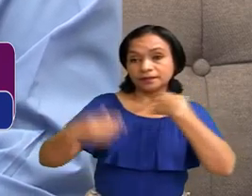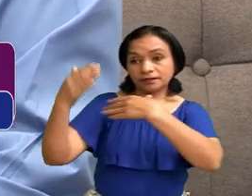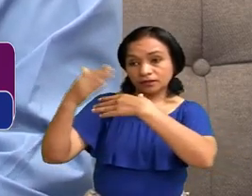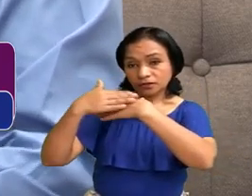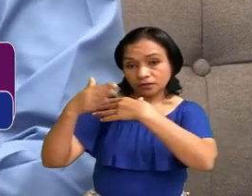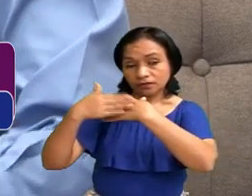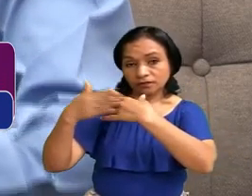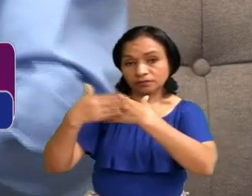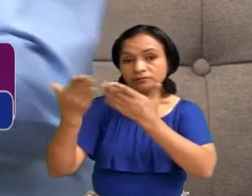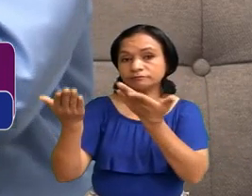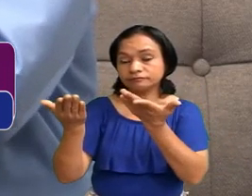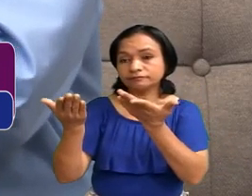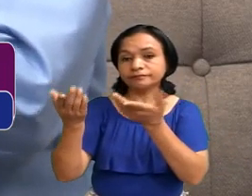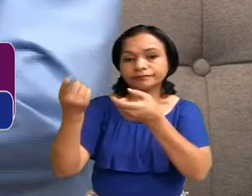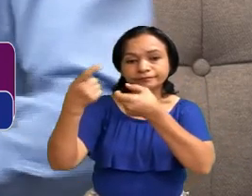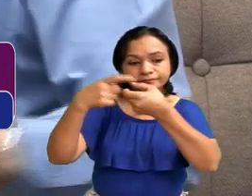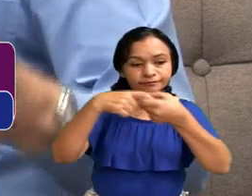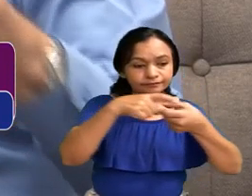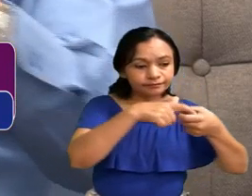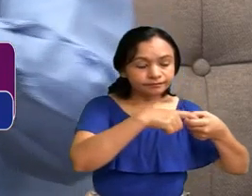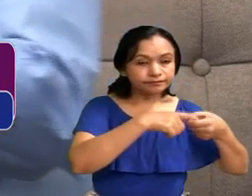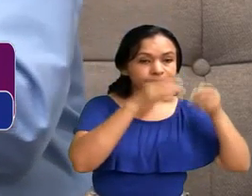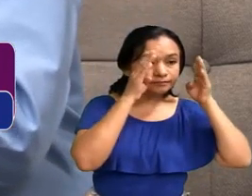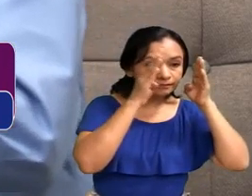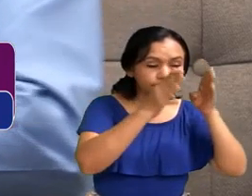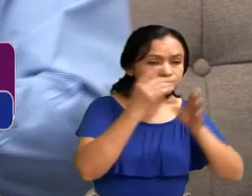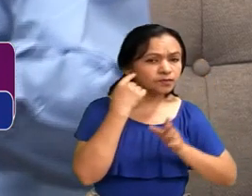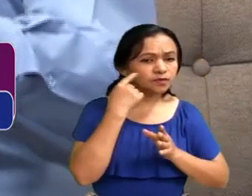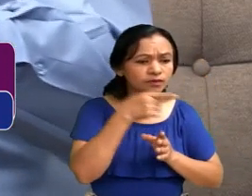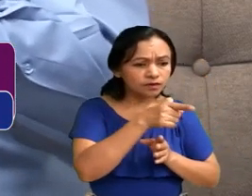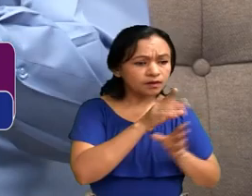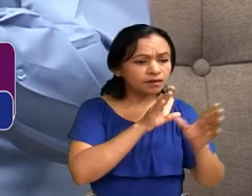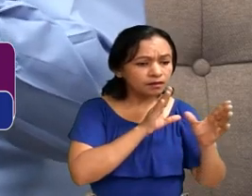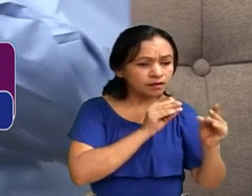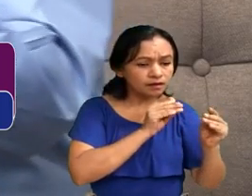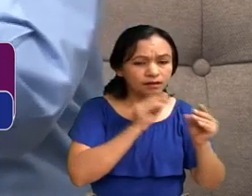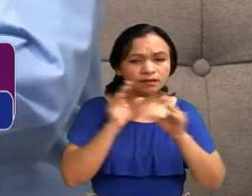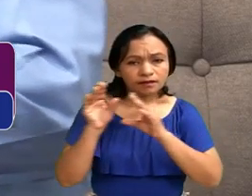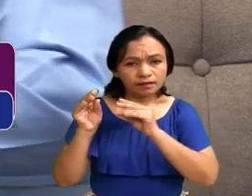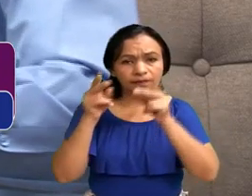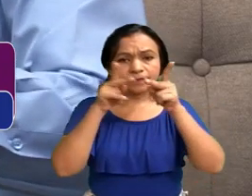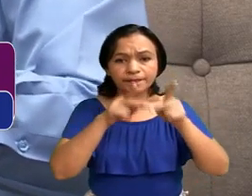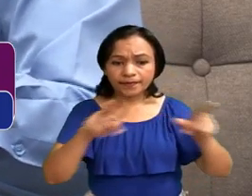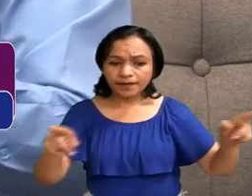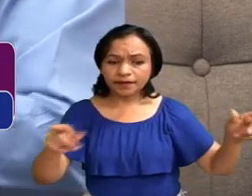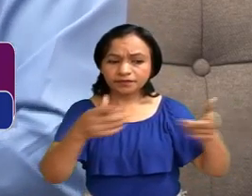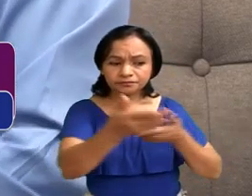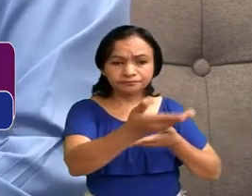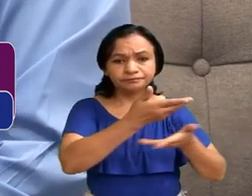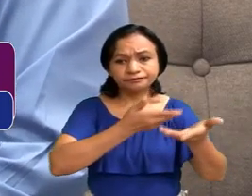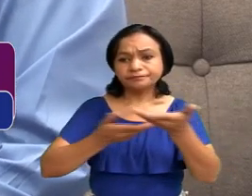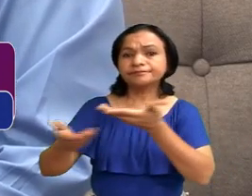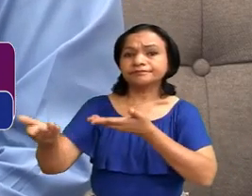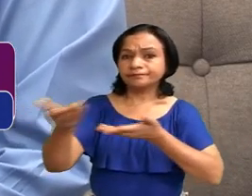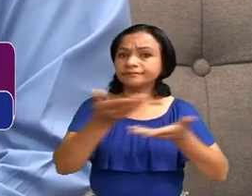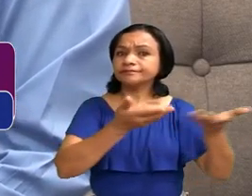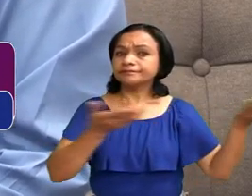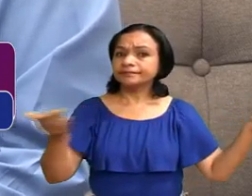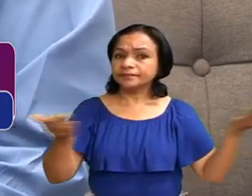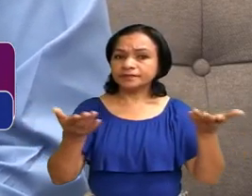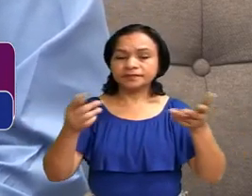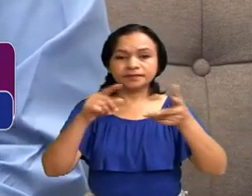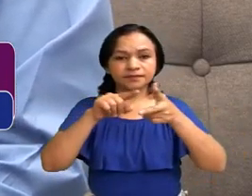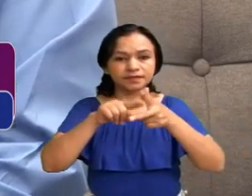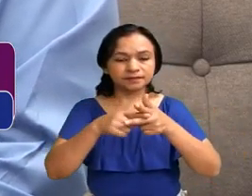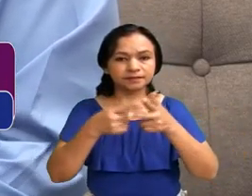Coordinarnos, escucharnos, discutir todos los planes intercambiar, y especialmente cuando estás hablando de un